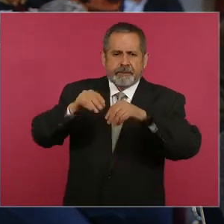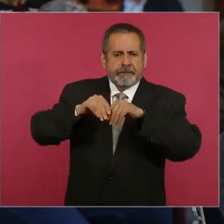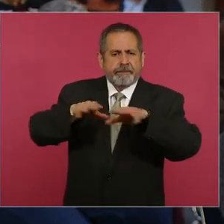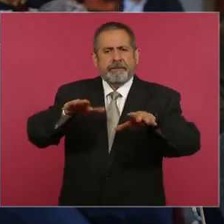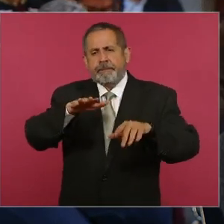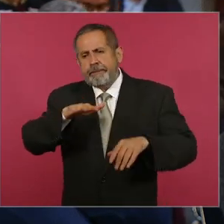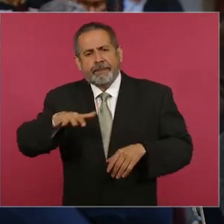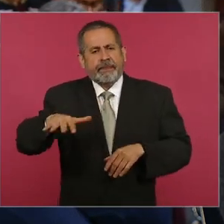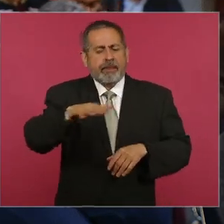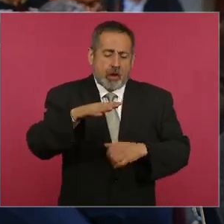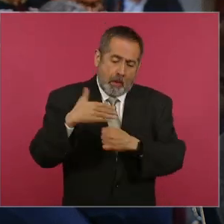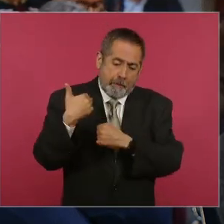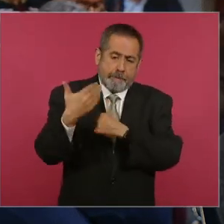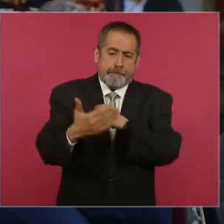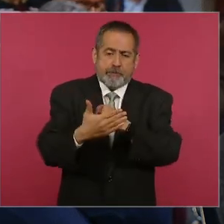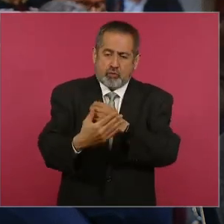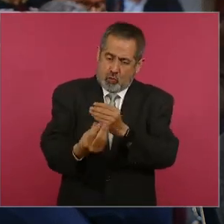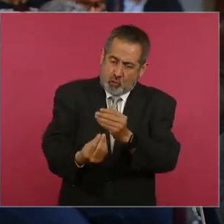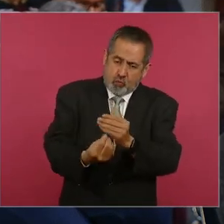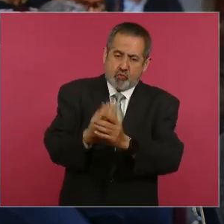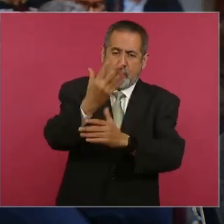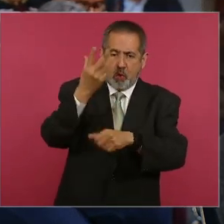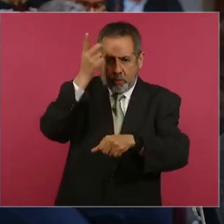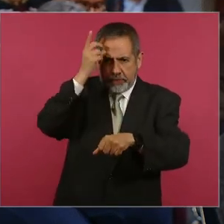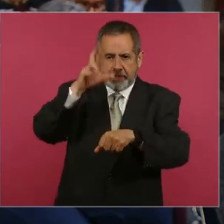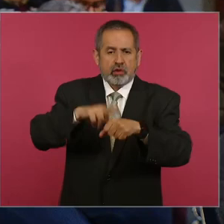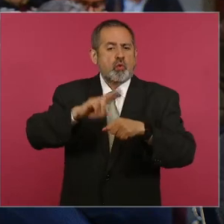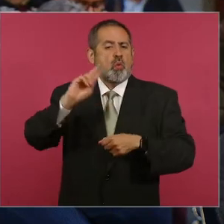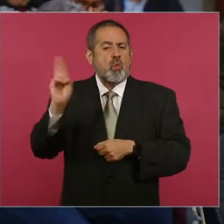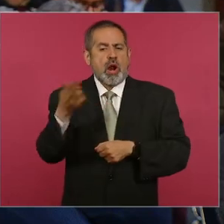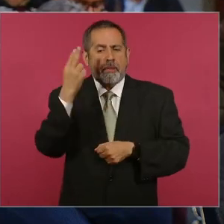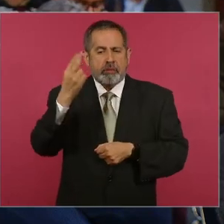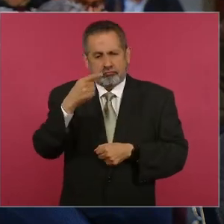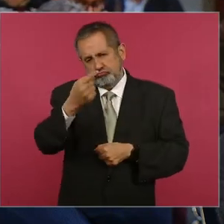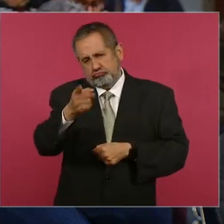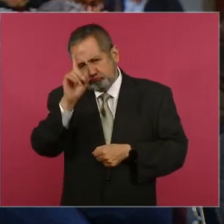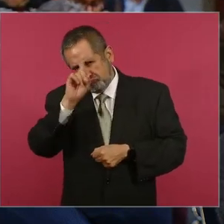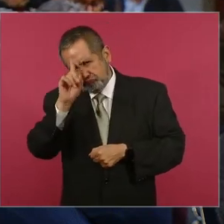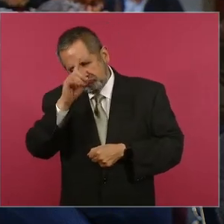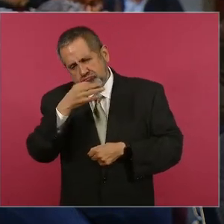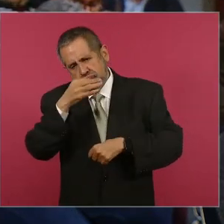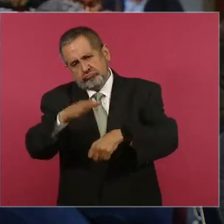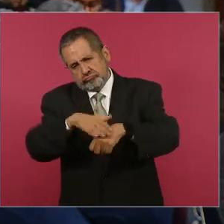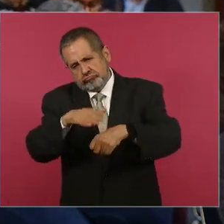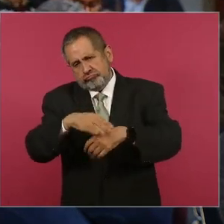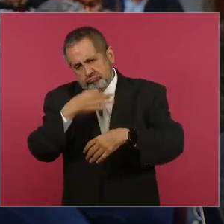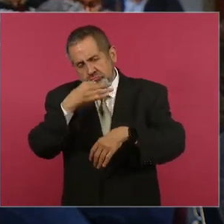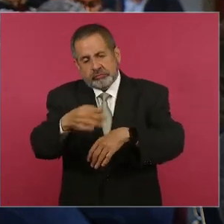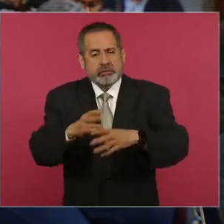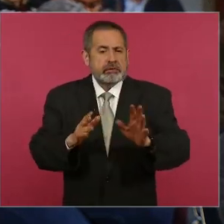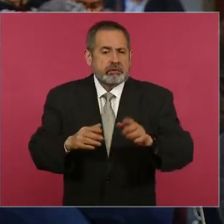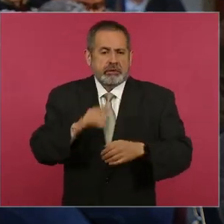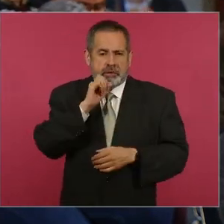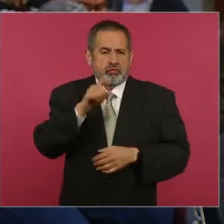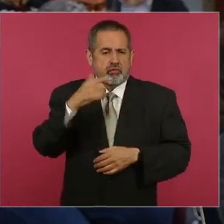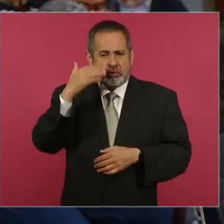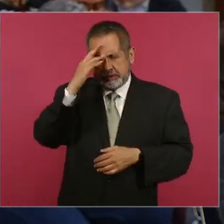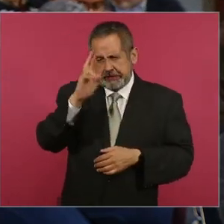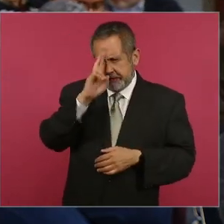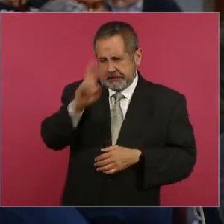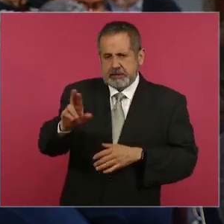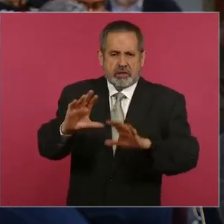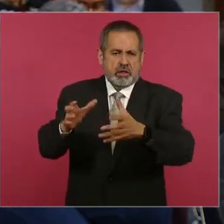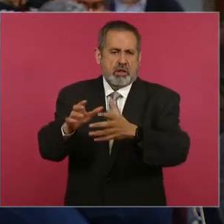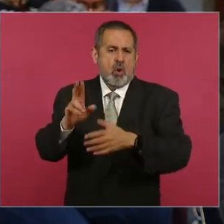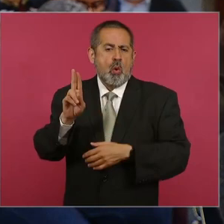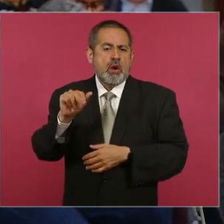a quien ocupe ese lugar en la máxima casa de estudios? Y también, entiendo que usted respeta mucho la autonomía de la UNAM,